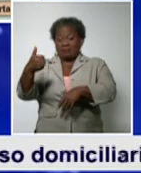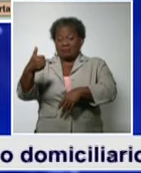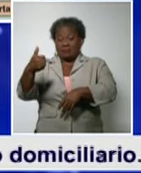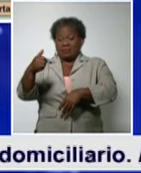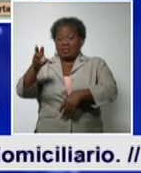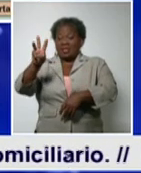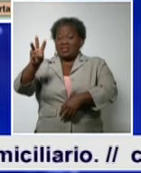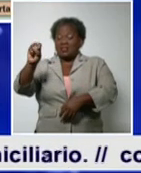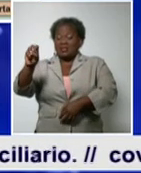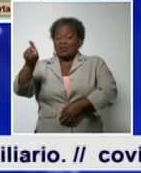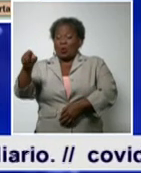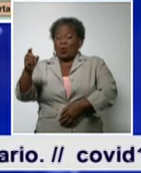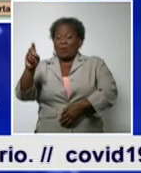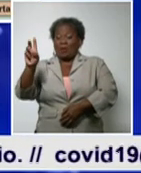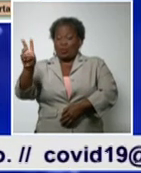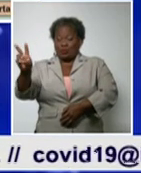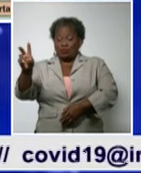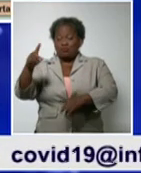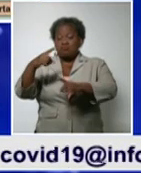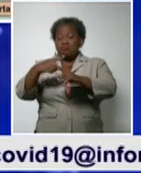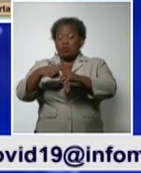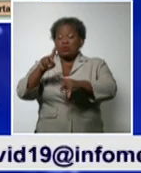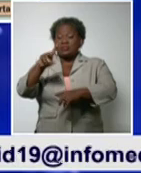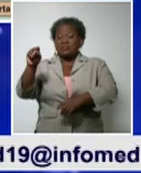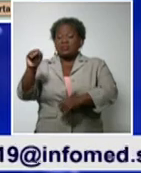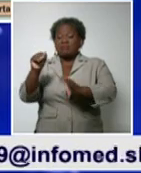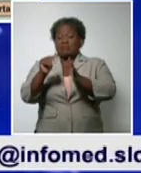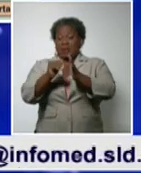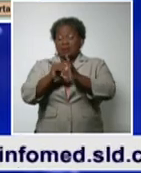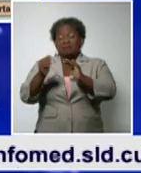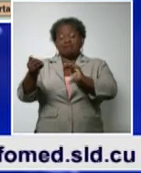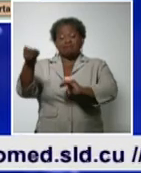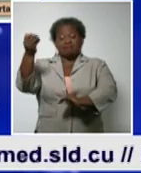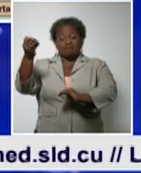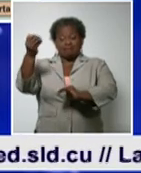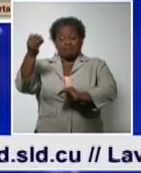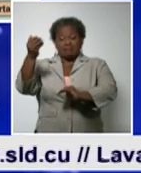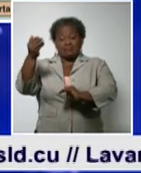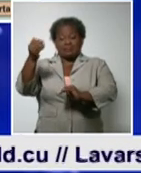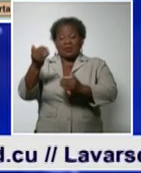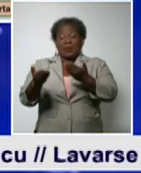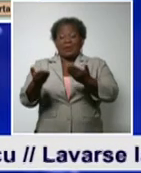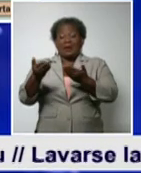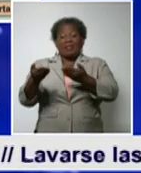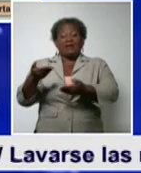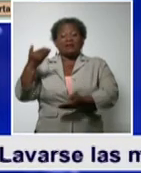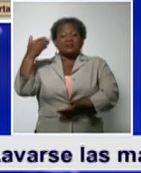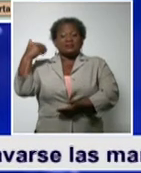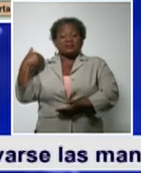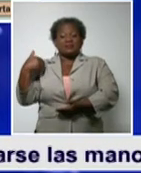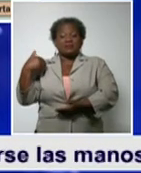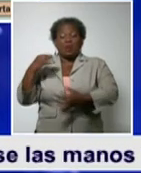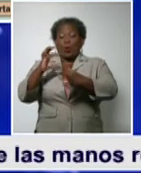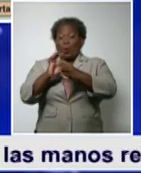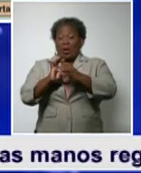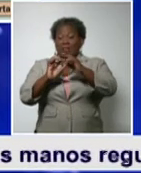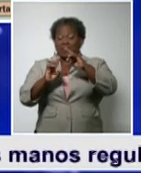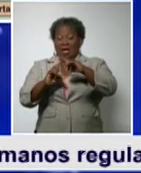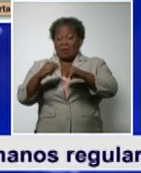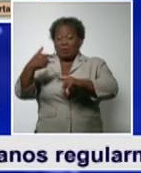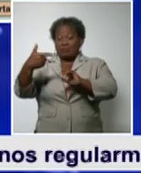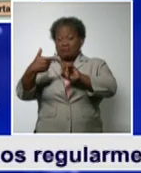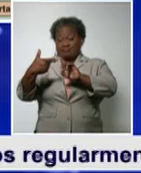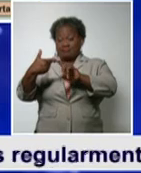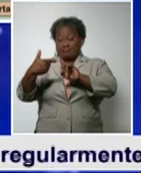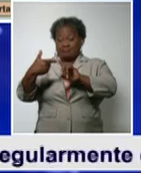300,2 por 100.000 habitantes, elevada y por encima de la del día de ayer. Guantánamo, una